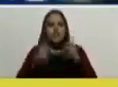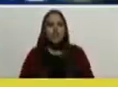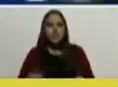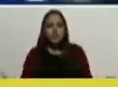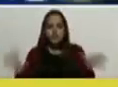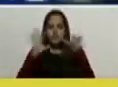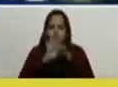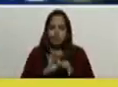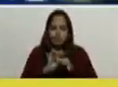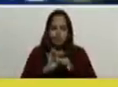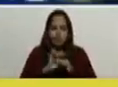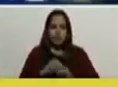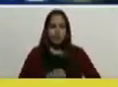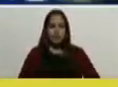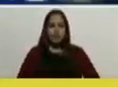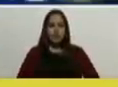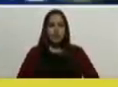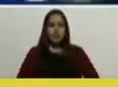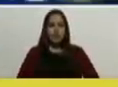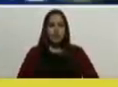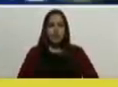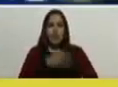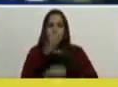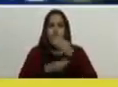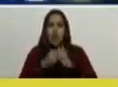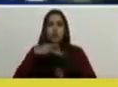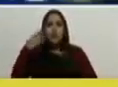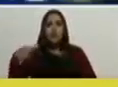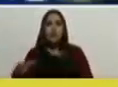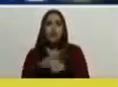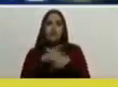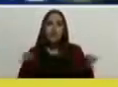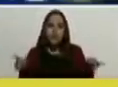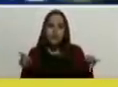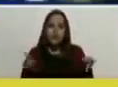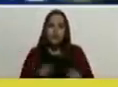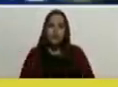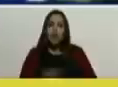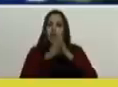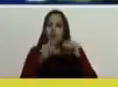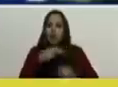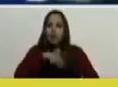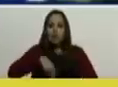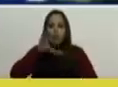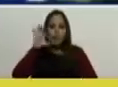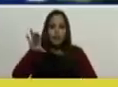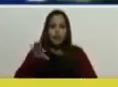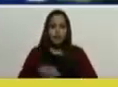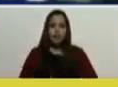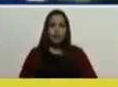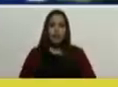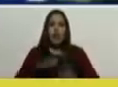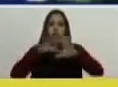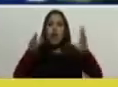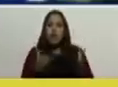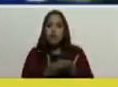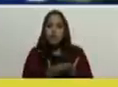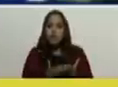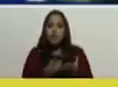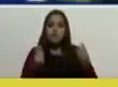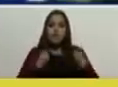conjuntas que se conviertan en políticas públicas de todo nuestro país. El mundo está